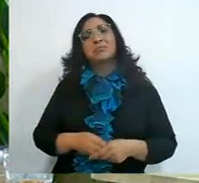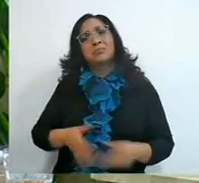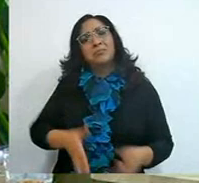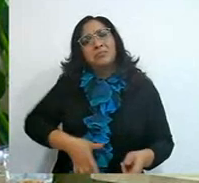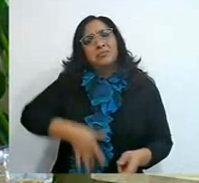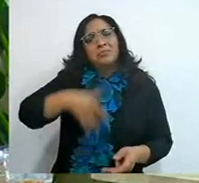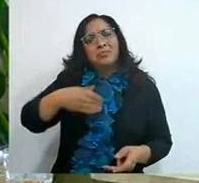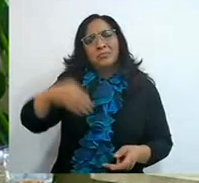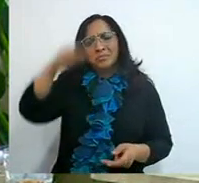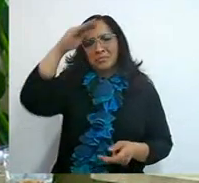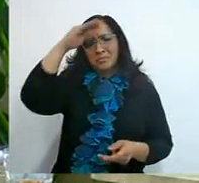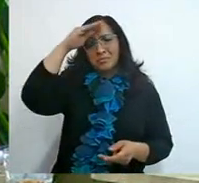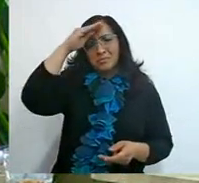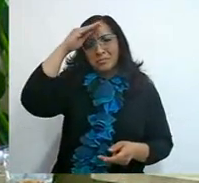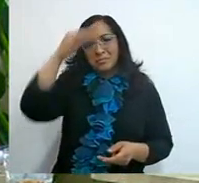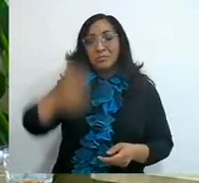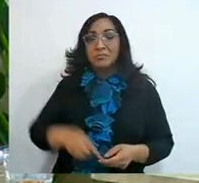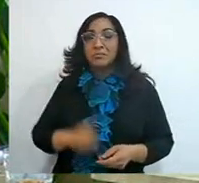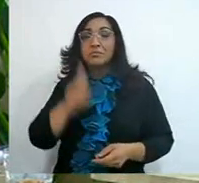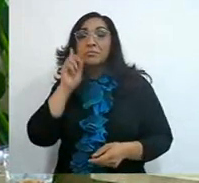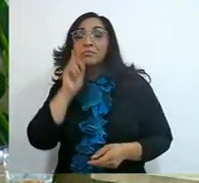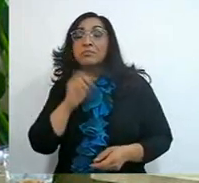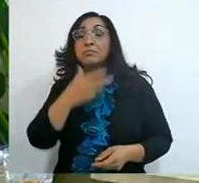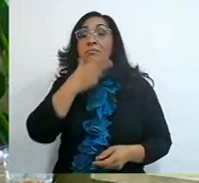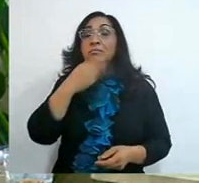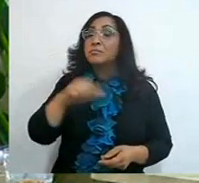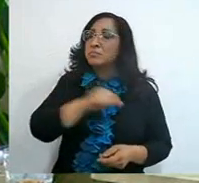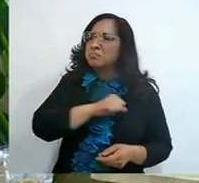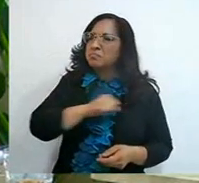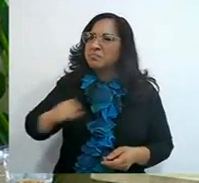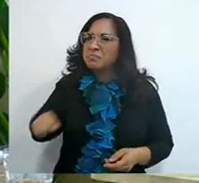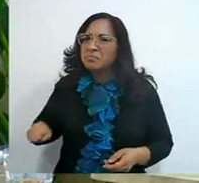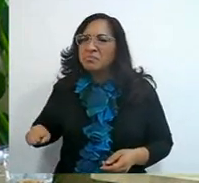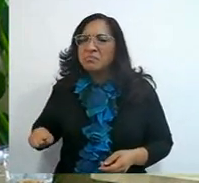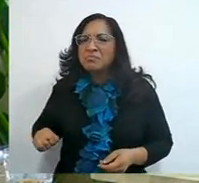Estas personas llamadas perversas por Dios